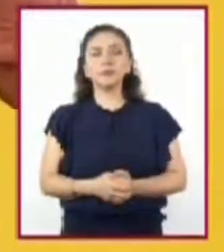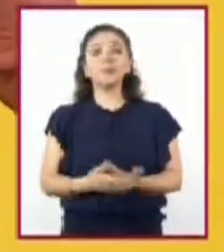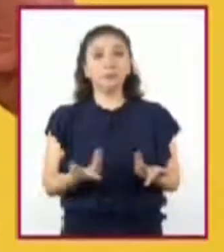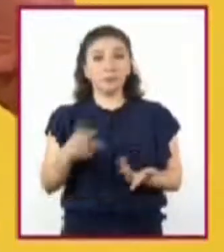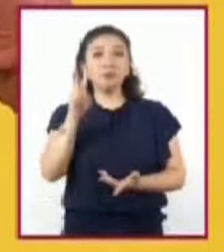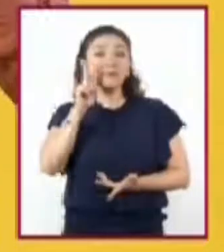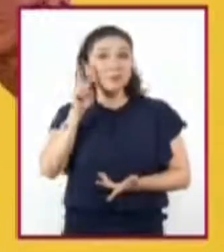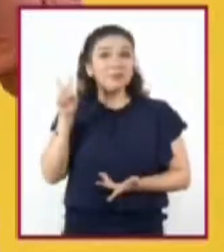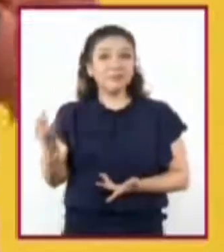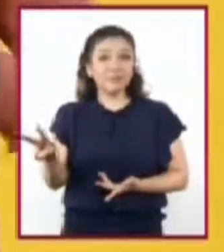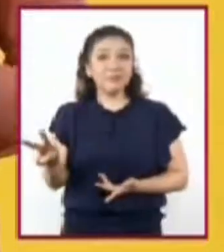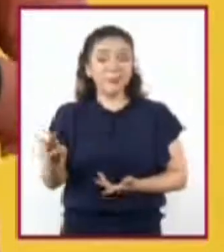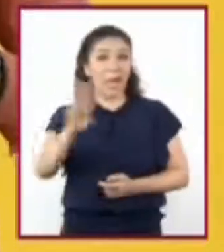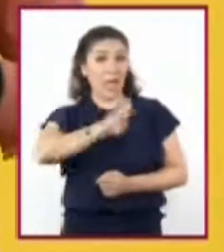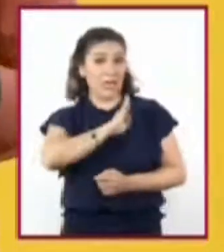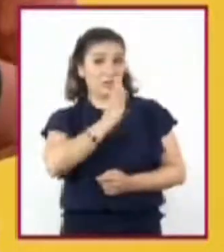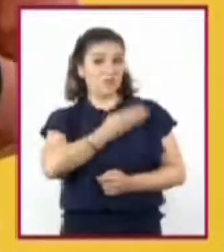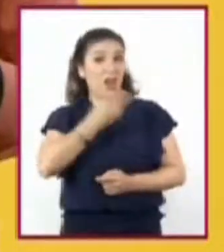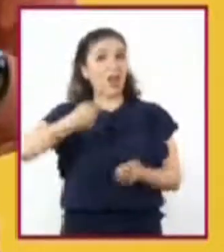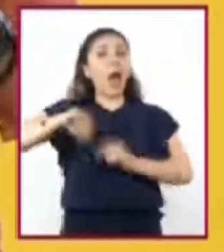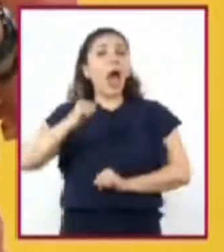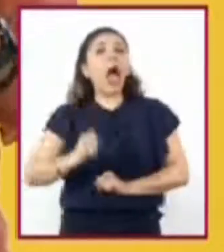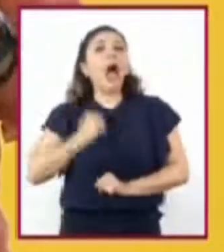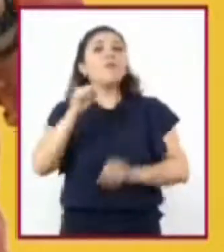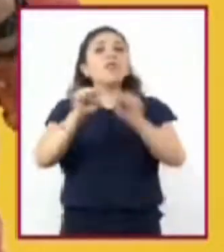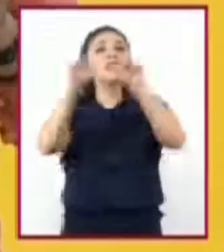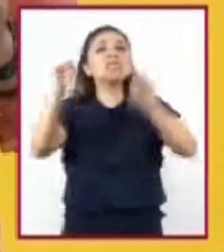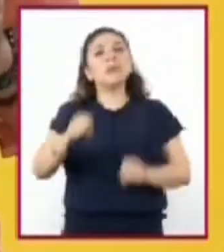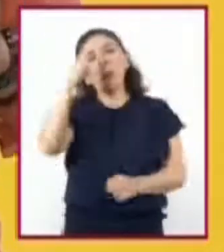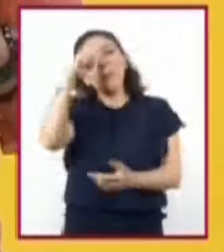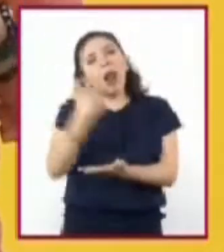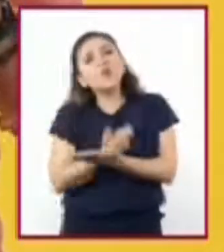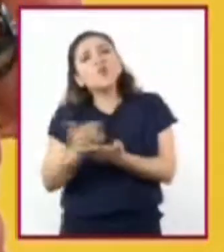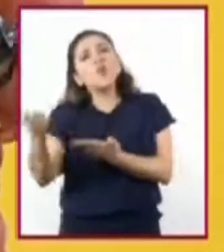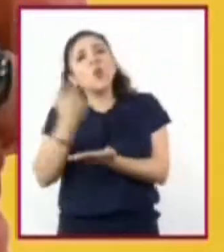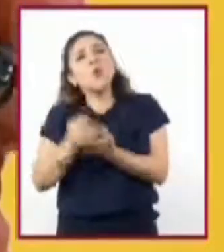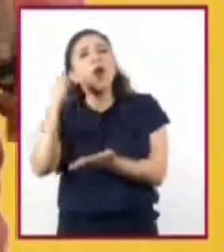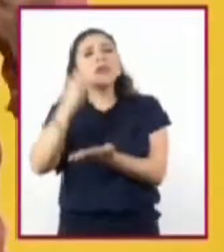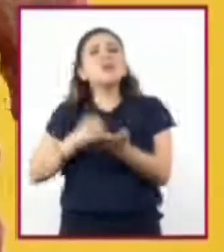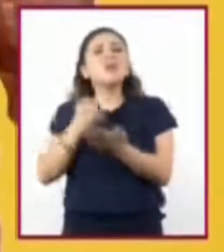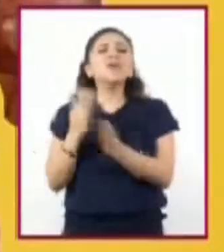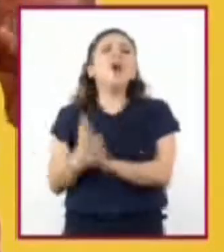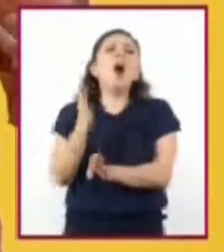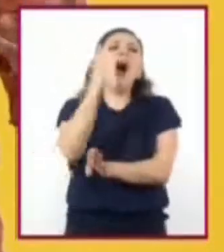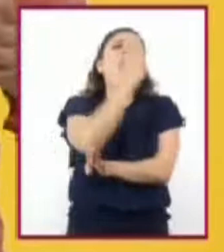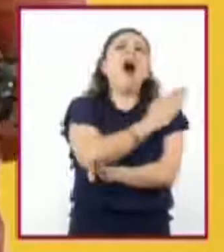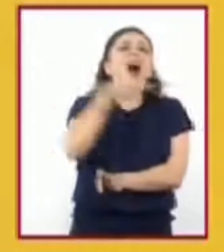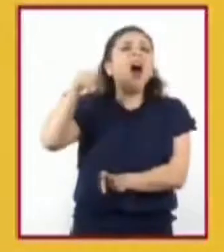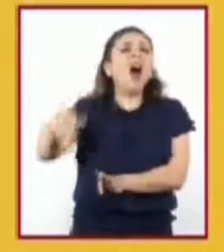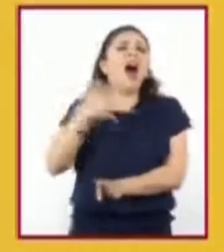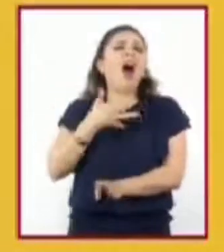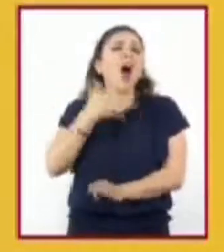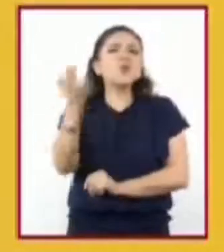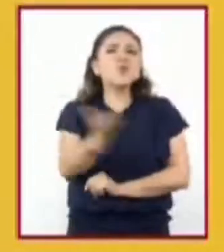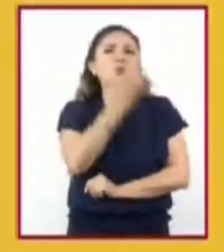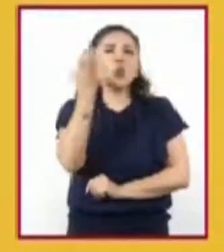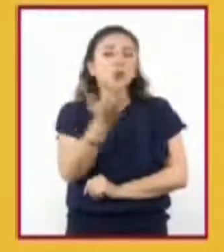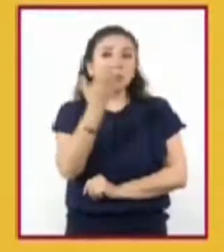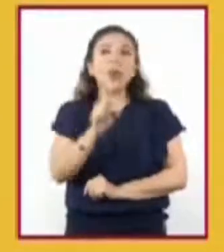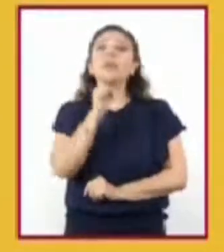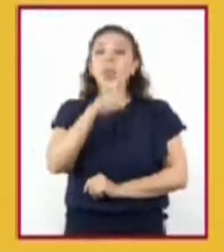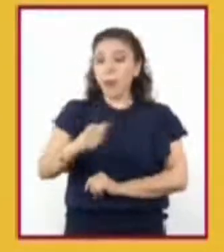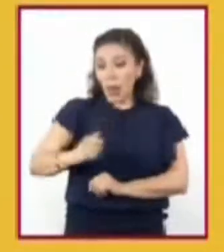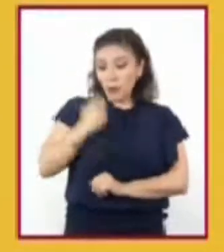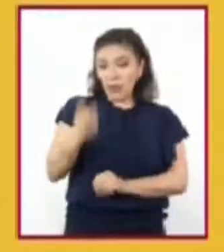Como observamos, los españoles aprovecharon el sistema de cobro de tributo que se ejercía antes de la conquista. Aprovecharon